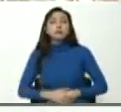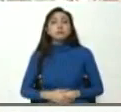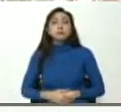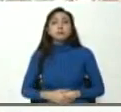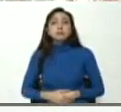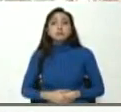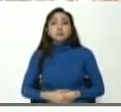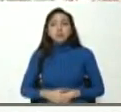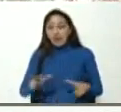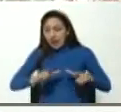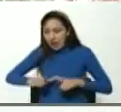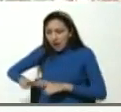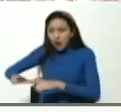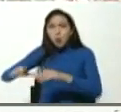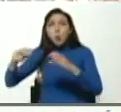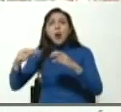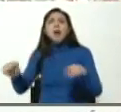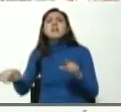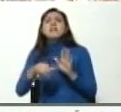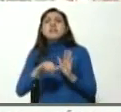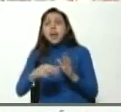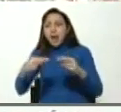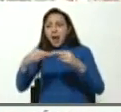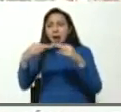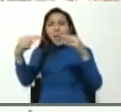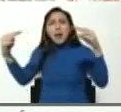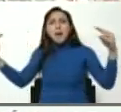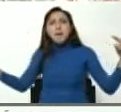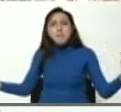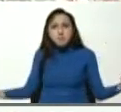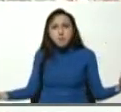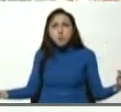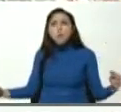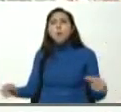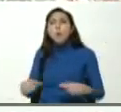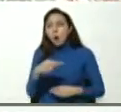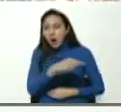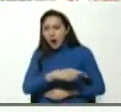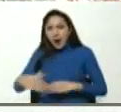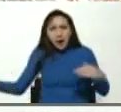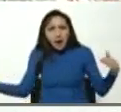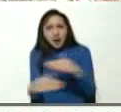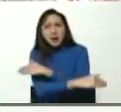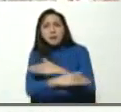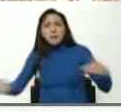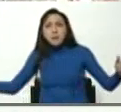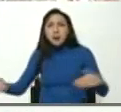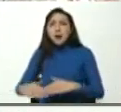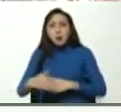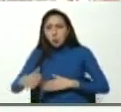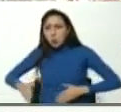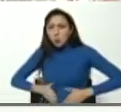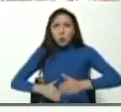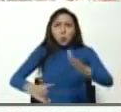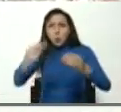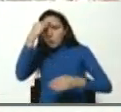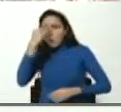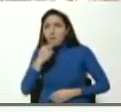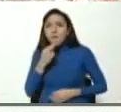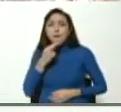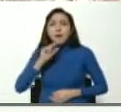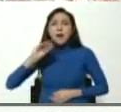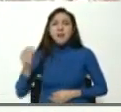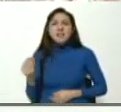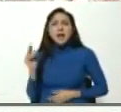la cábala del puente que comunica la carretera panamericana que viene de los altos mirandinos